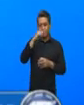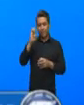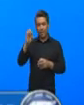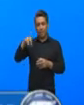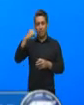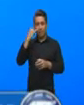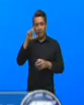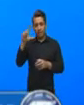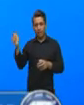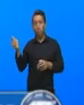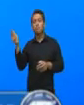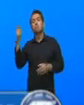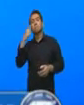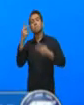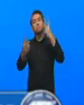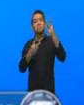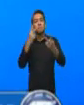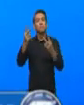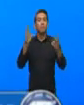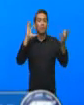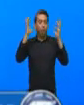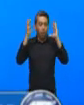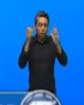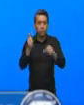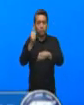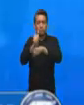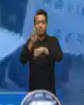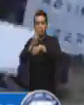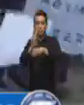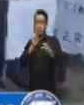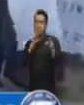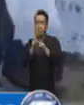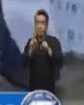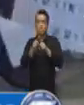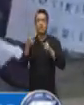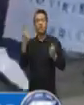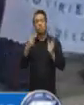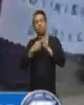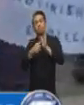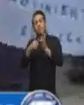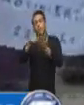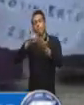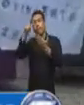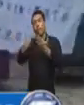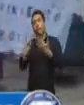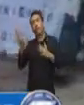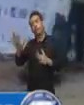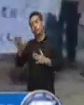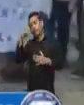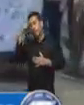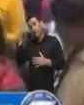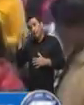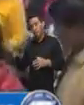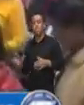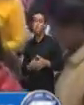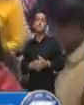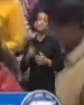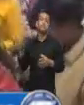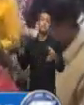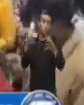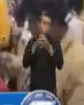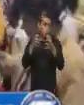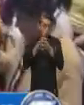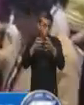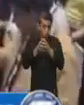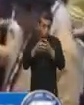Verapaz, donde dio a conocer su plan de trabajo. Durante el sábado, el binomio presidencial por el partido Semilla visitó el área